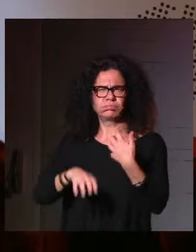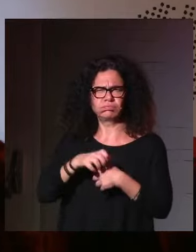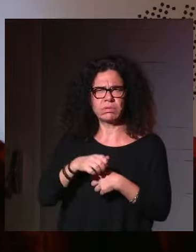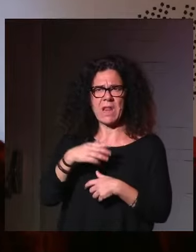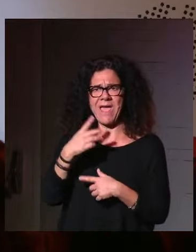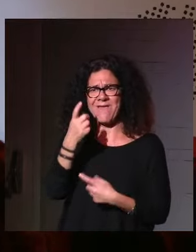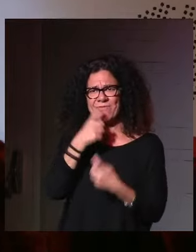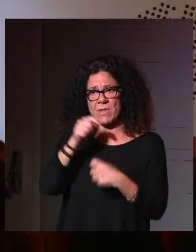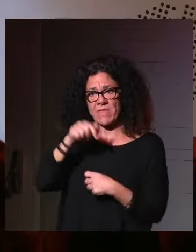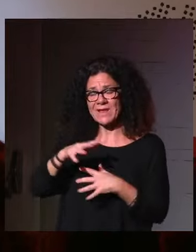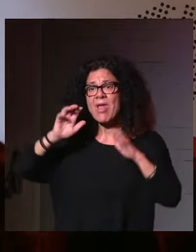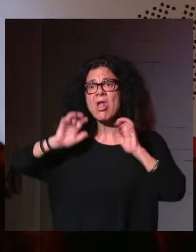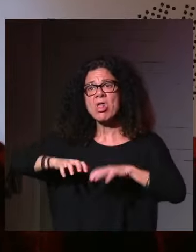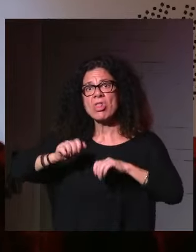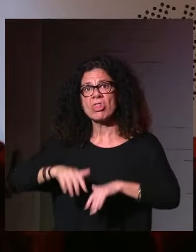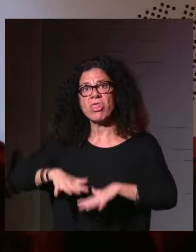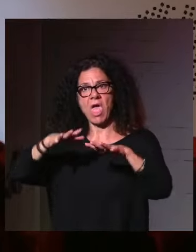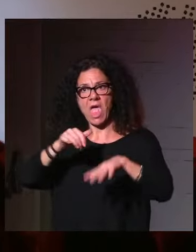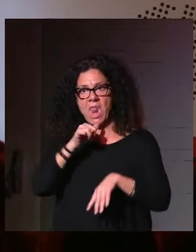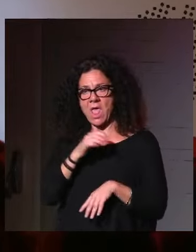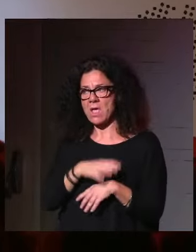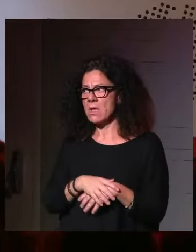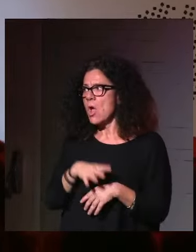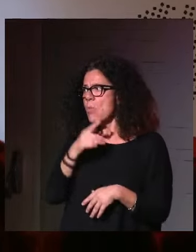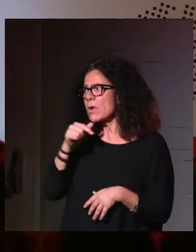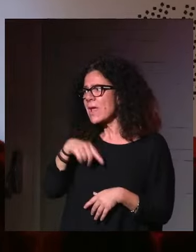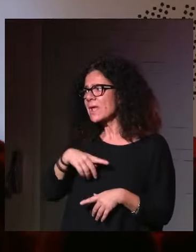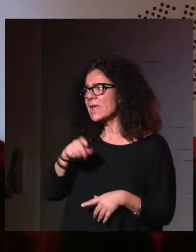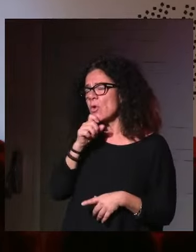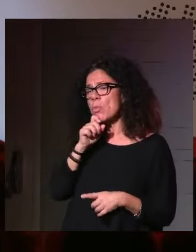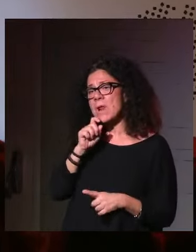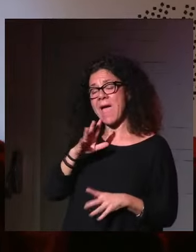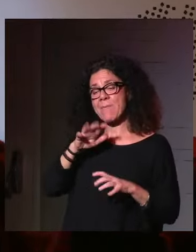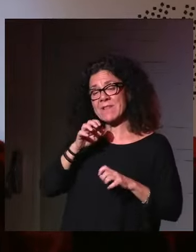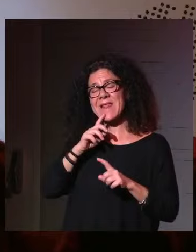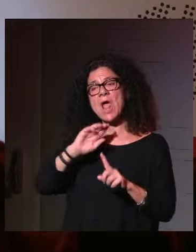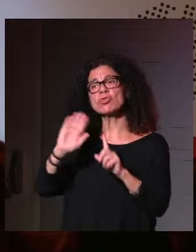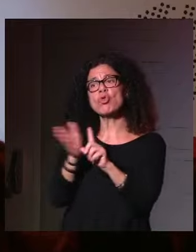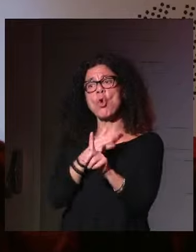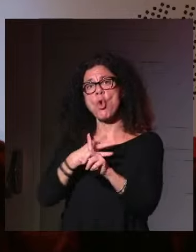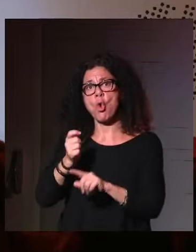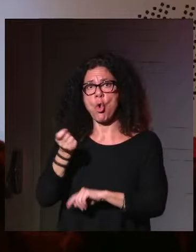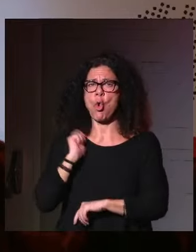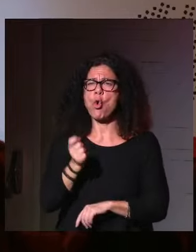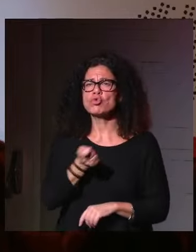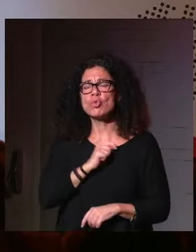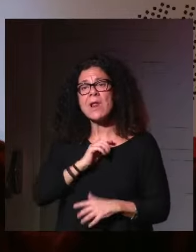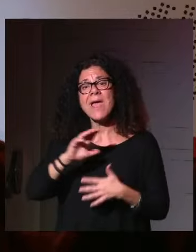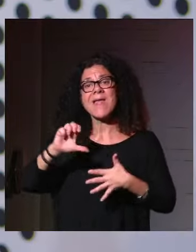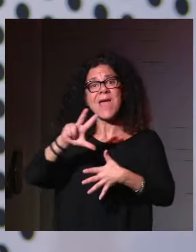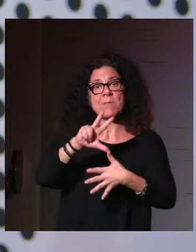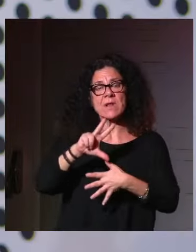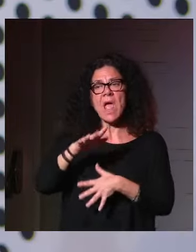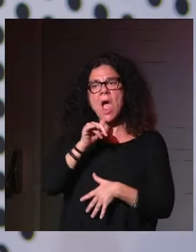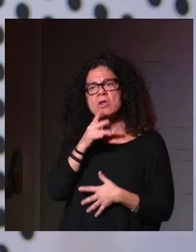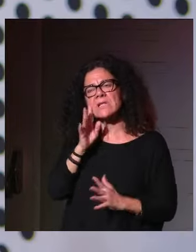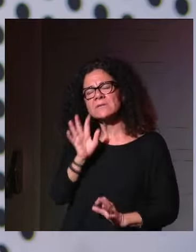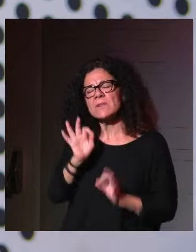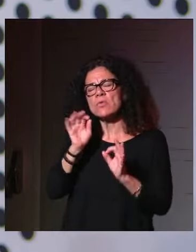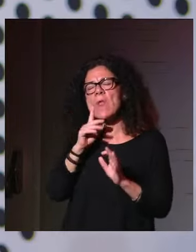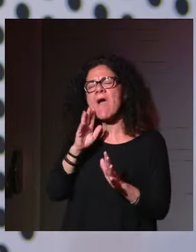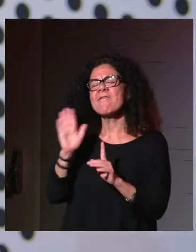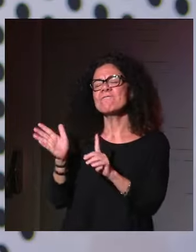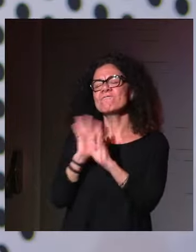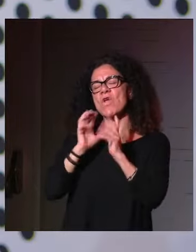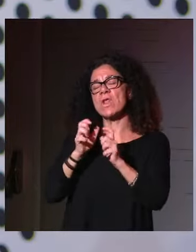a pasar acá porque así como fueron a aprender a torturar a América Latina ahora están especializándose en una violencia digital